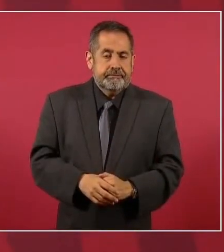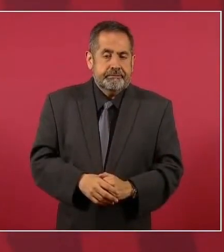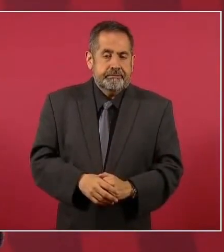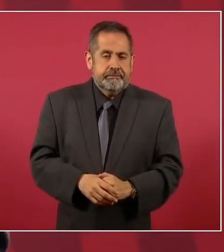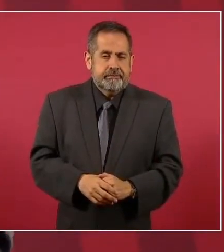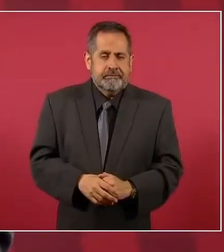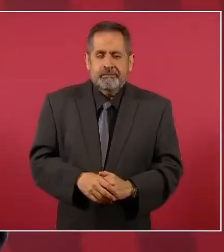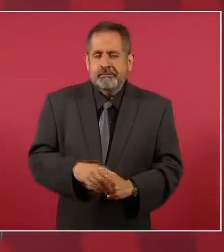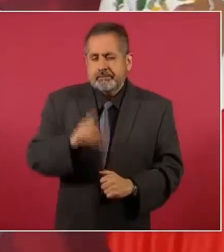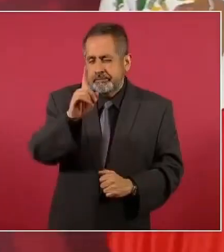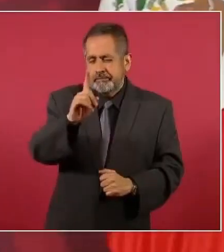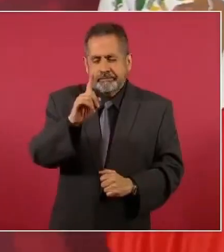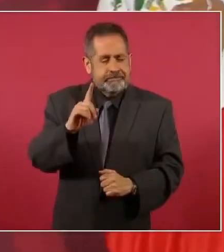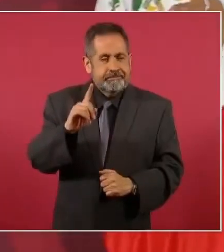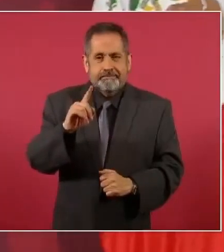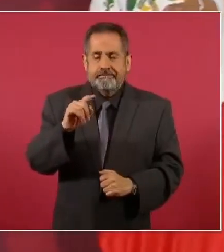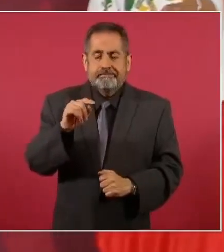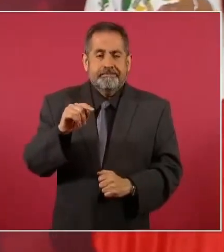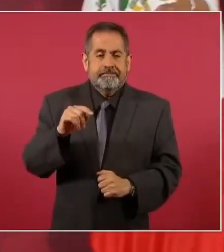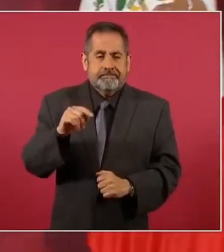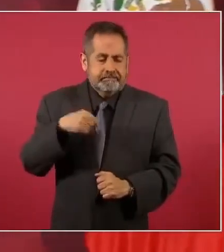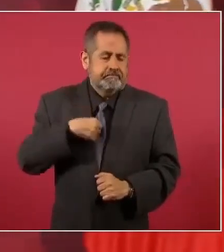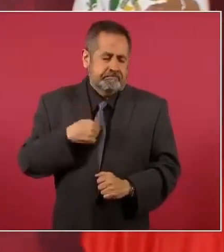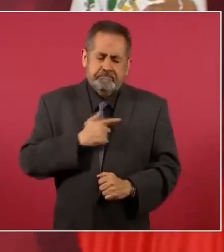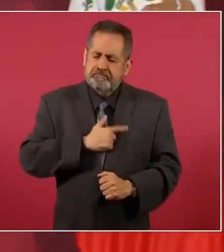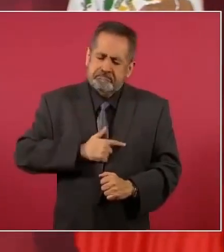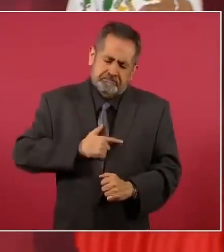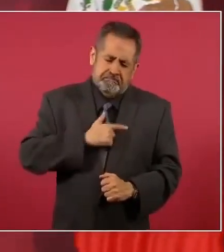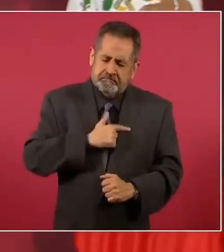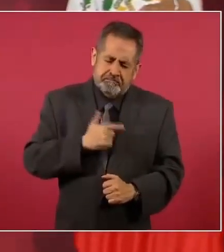A mí uno de los actos que más me gusta